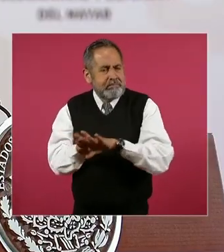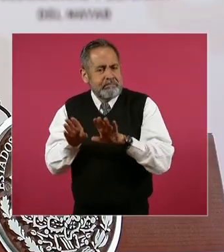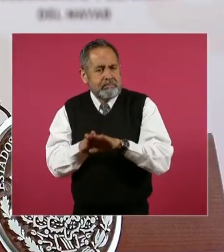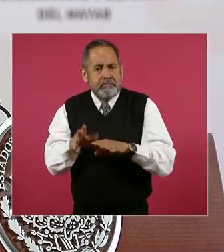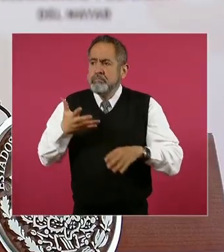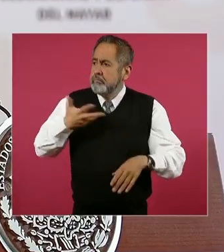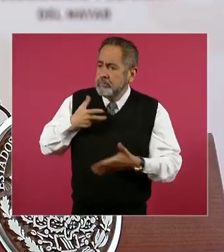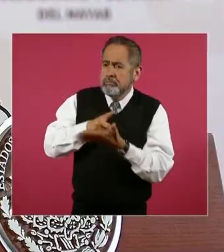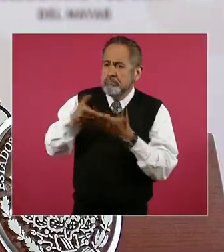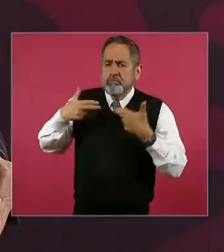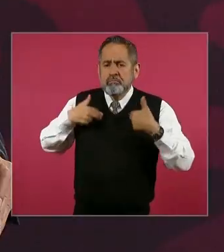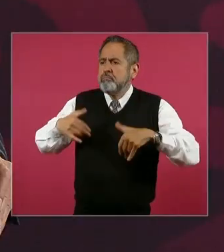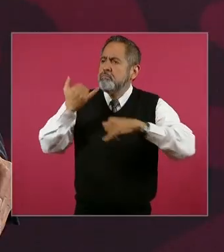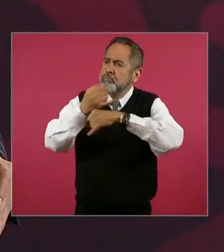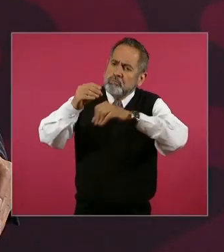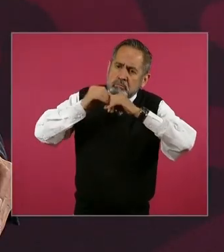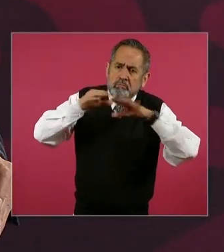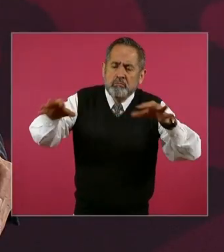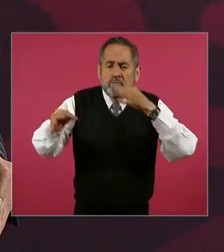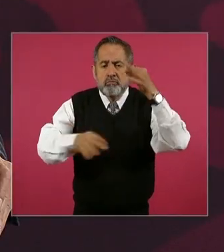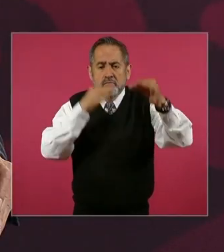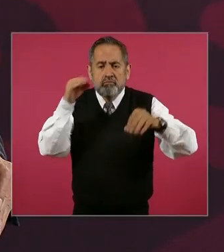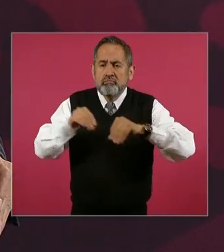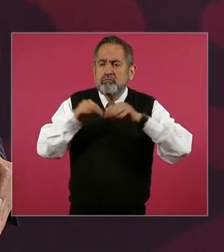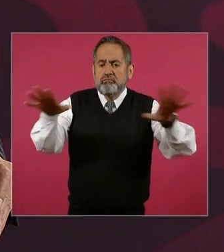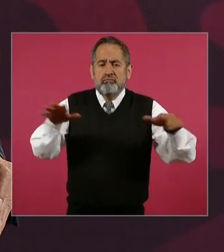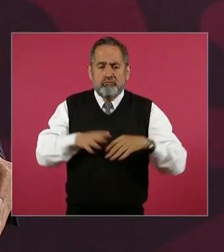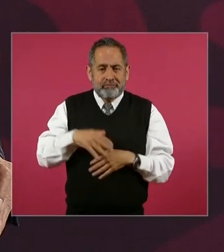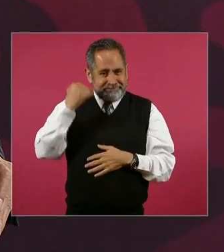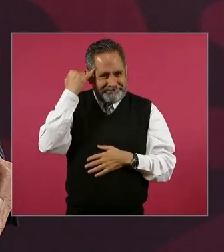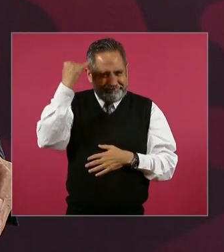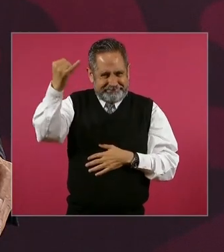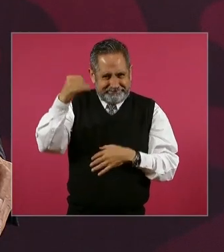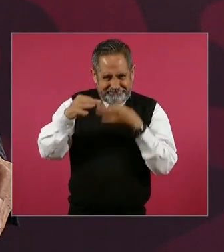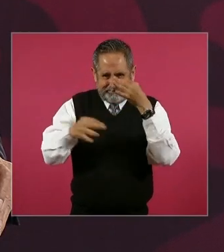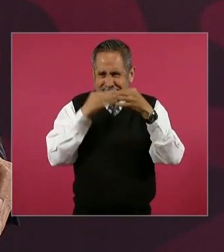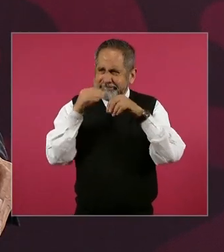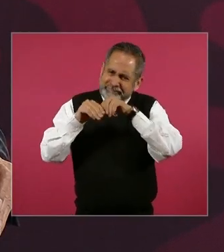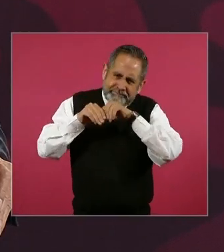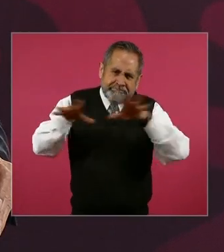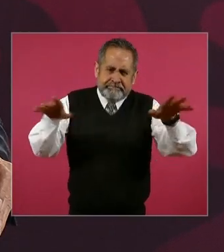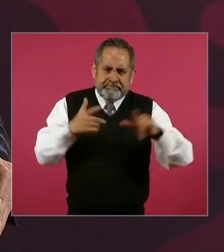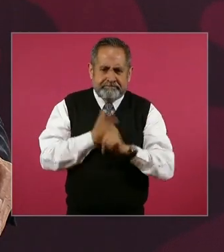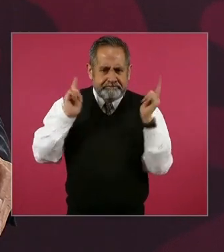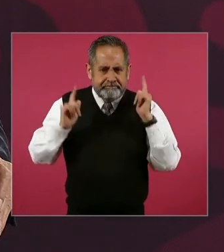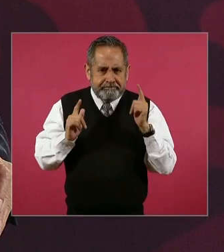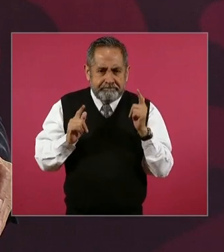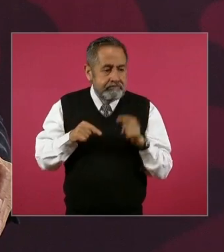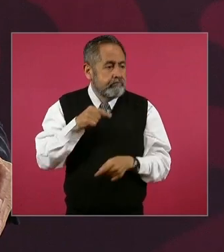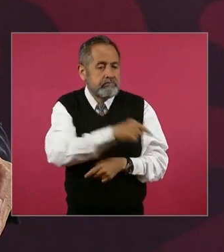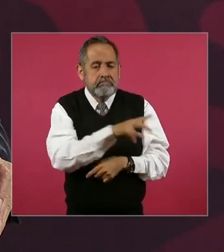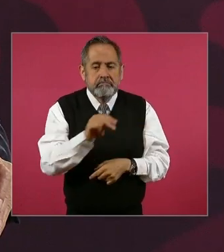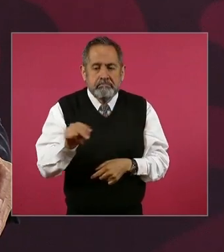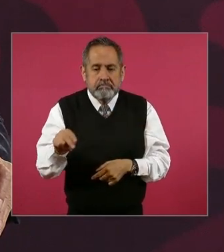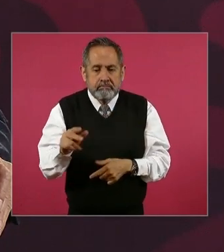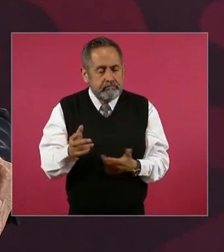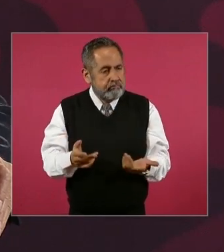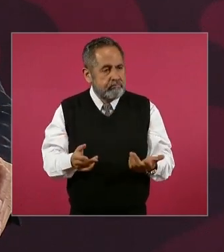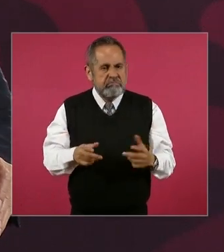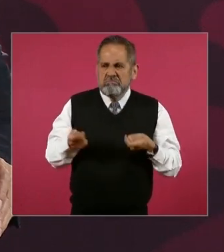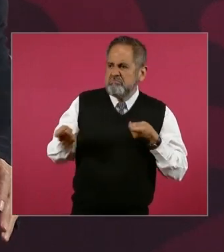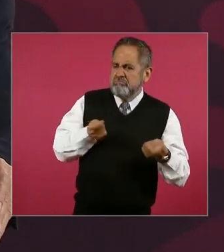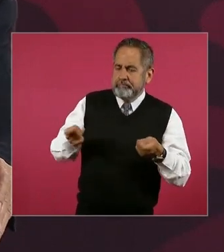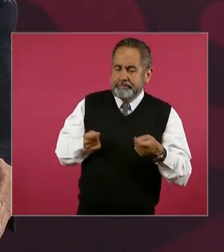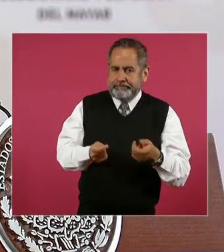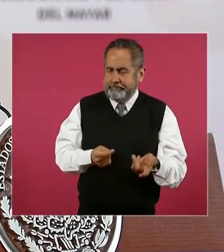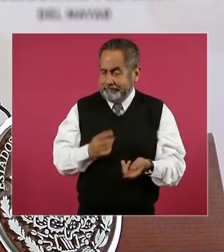cuando hablamos de la difusión de las ideas entonces no es una cosa cualquiera